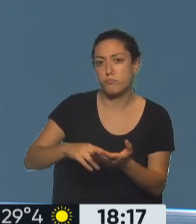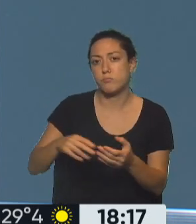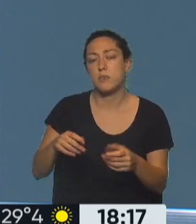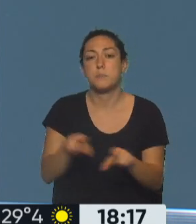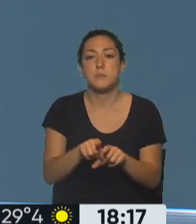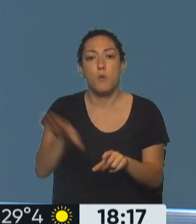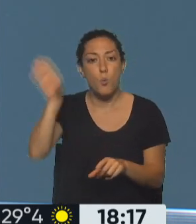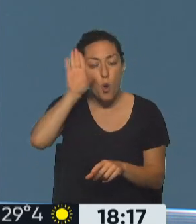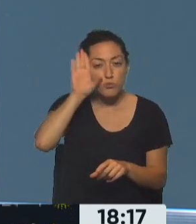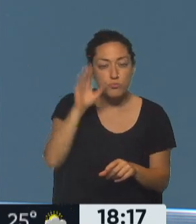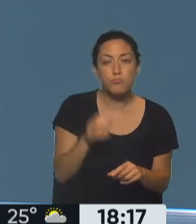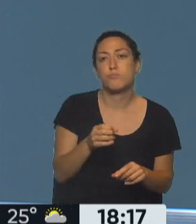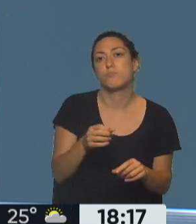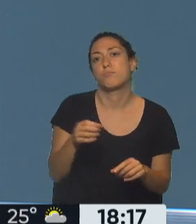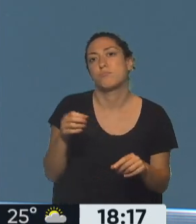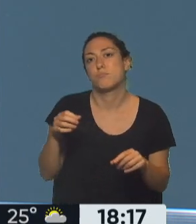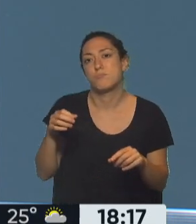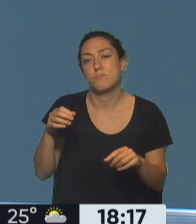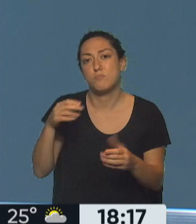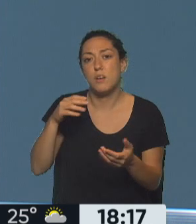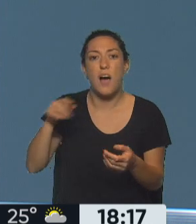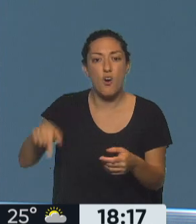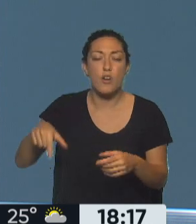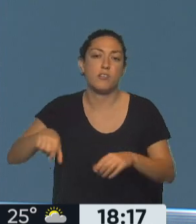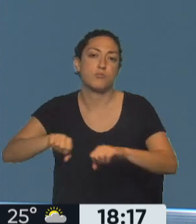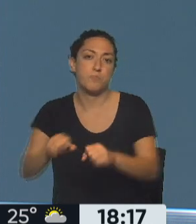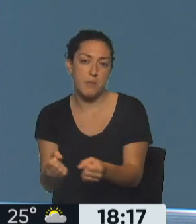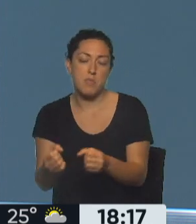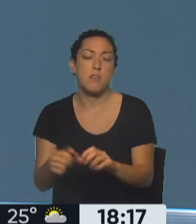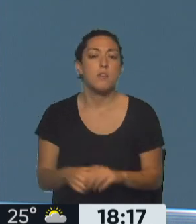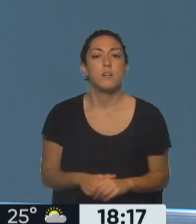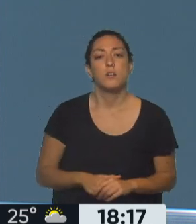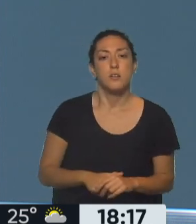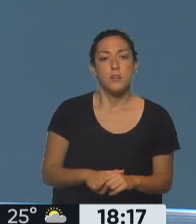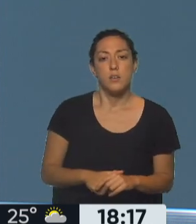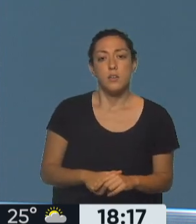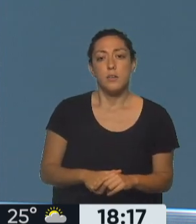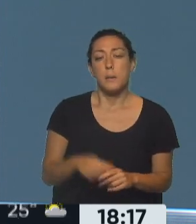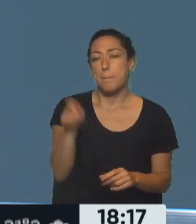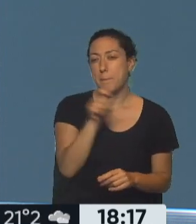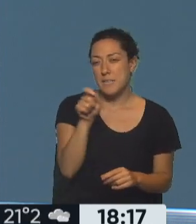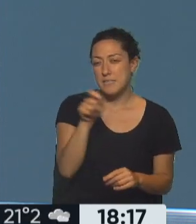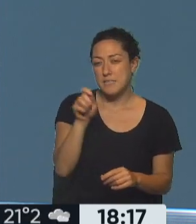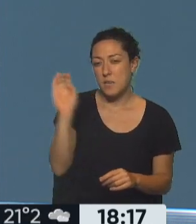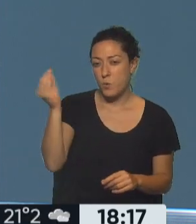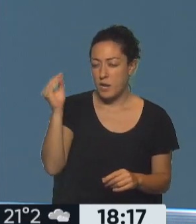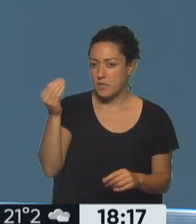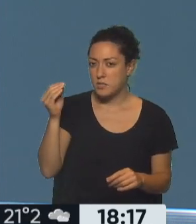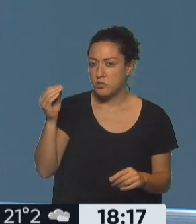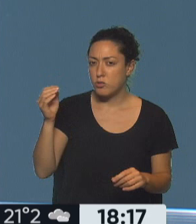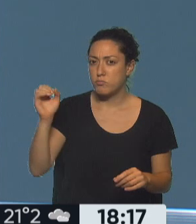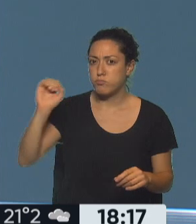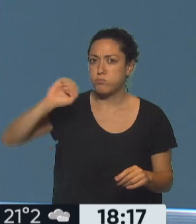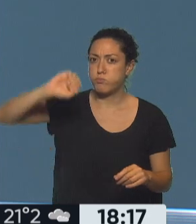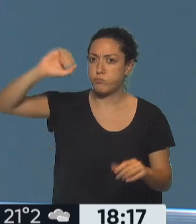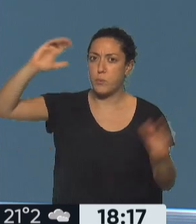medio de la tasa inflacionaria mundial, que no sé si te recordás, Diana, que durante un par de meses Brasil tuvo incluso deflación. Bueno,